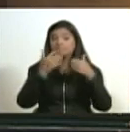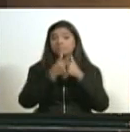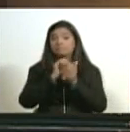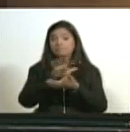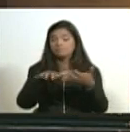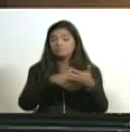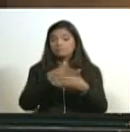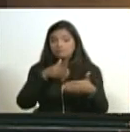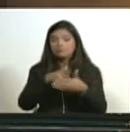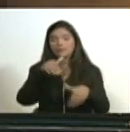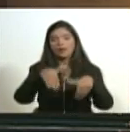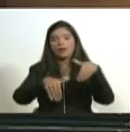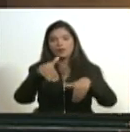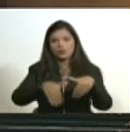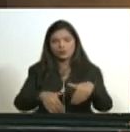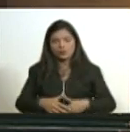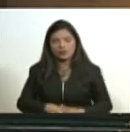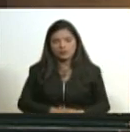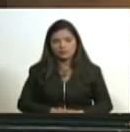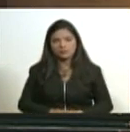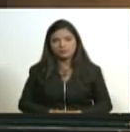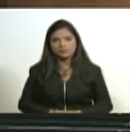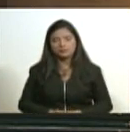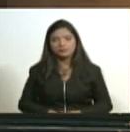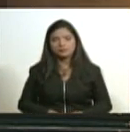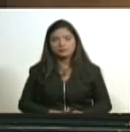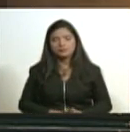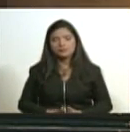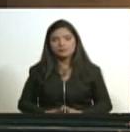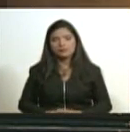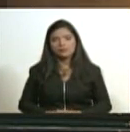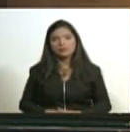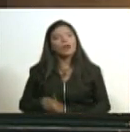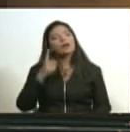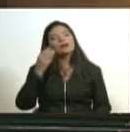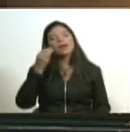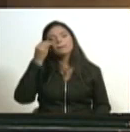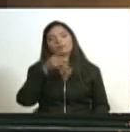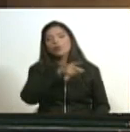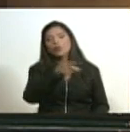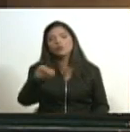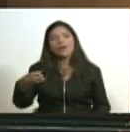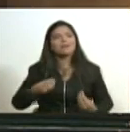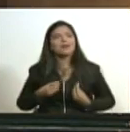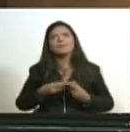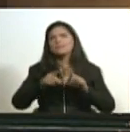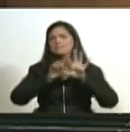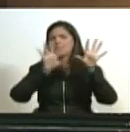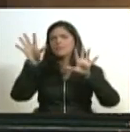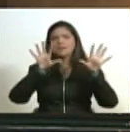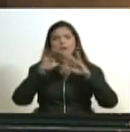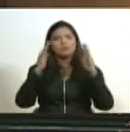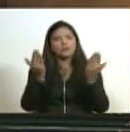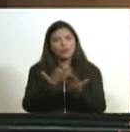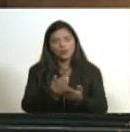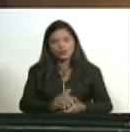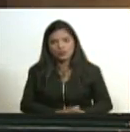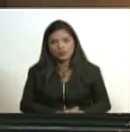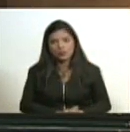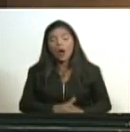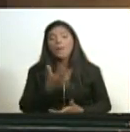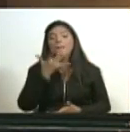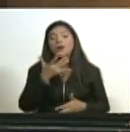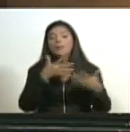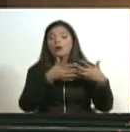centros electorales. ¿Se habrá visto? ¿Qué opinarían ustedes que vienen de distintos países del mundo? Si en Estados